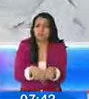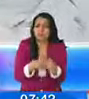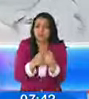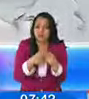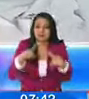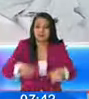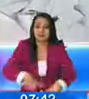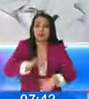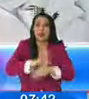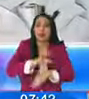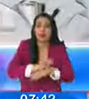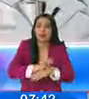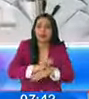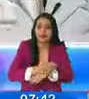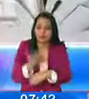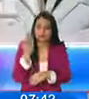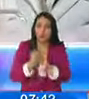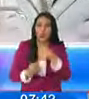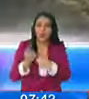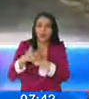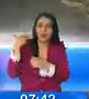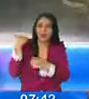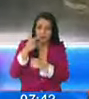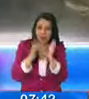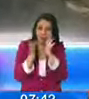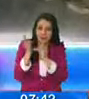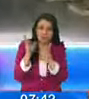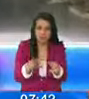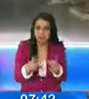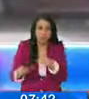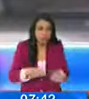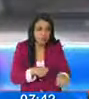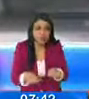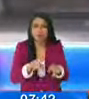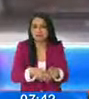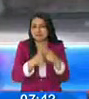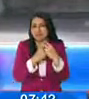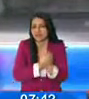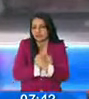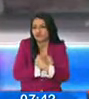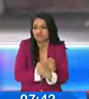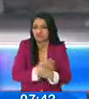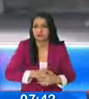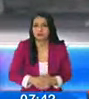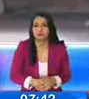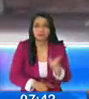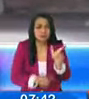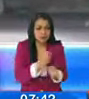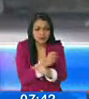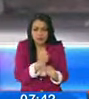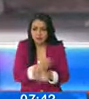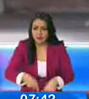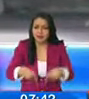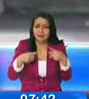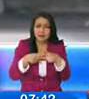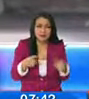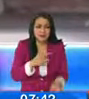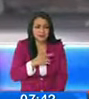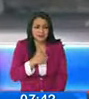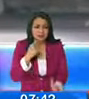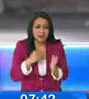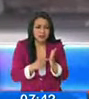nuestro país, quien hace más de un año atravesó por la misma tragedia. Sacamos mucha gente viva, pero te quedas un poco con eso